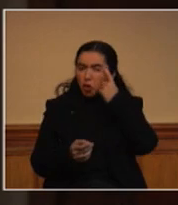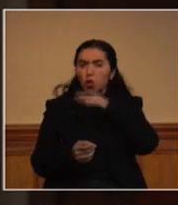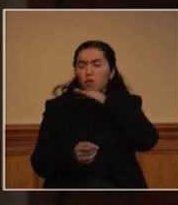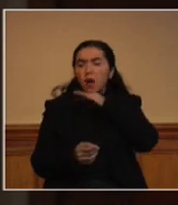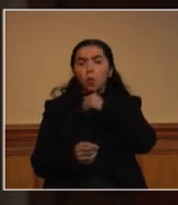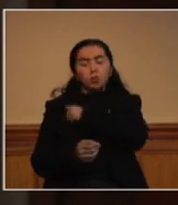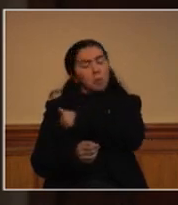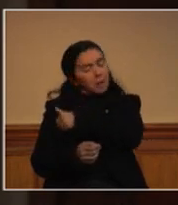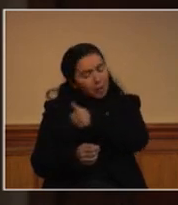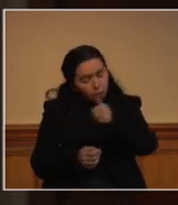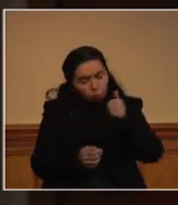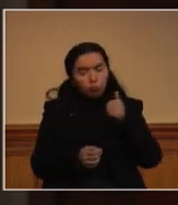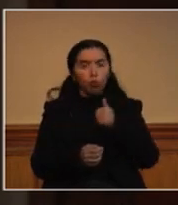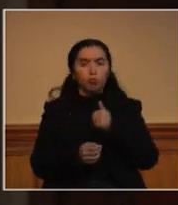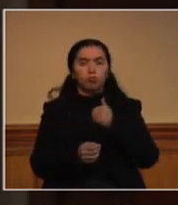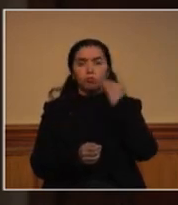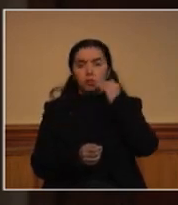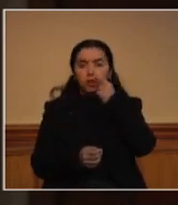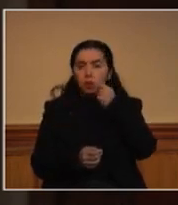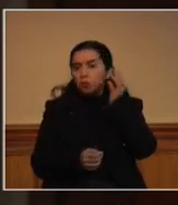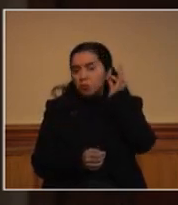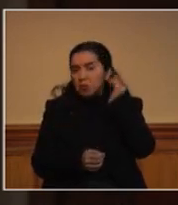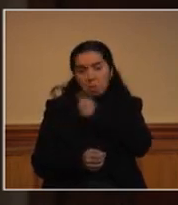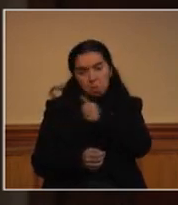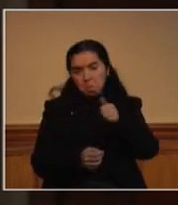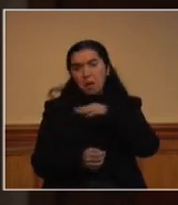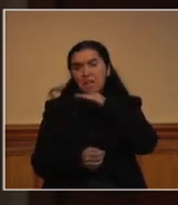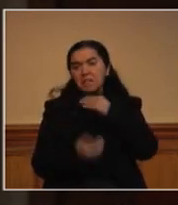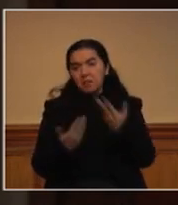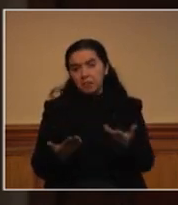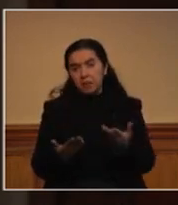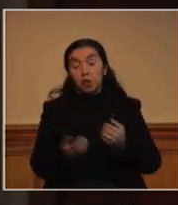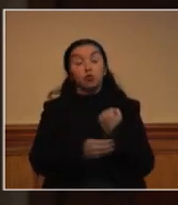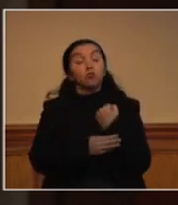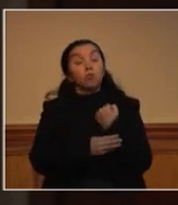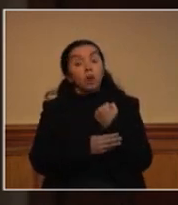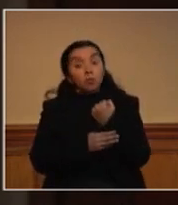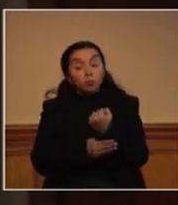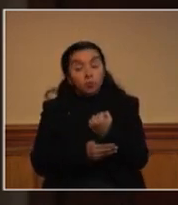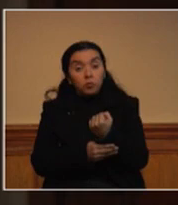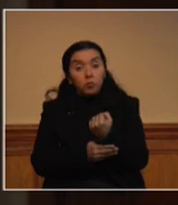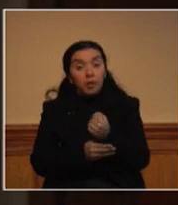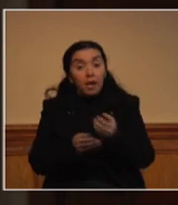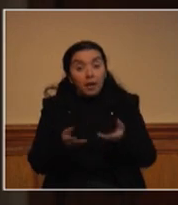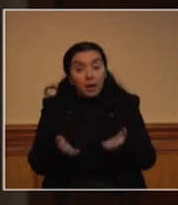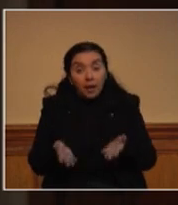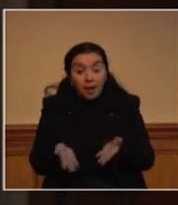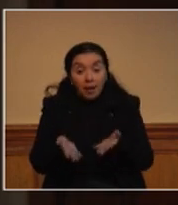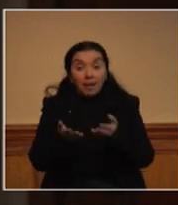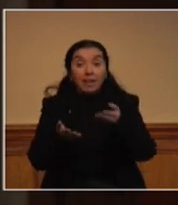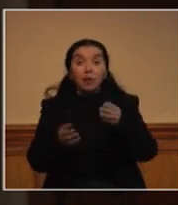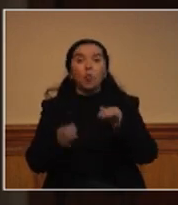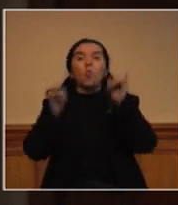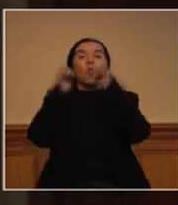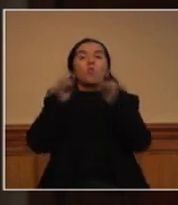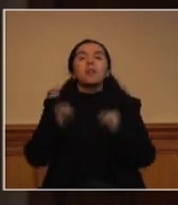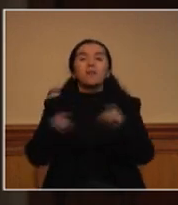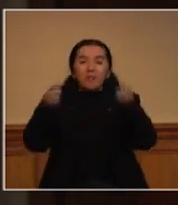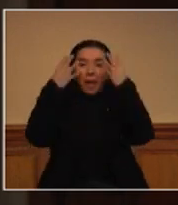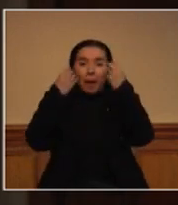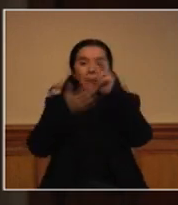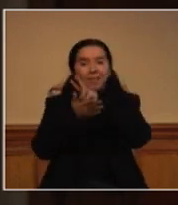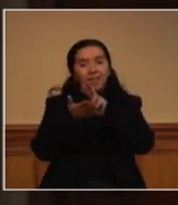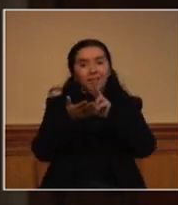para todas y todos los niños, y nos va a ayudar a generar una manera de aprender jugando y